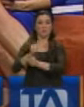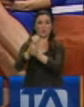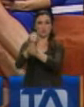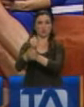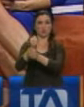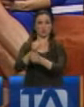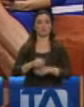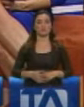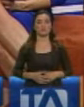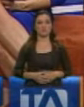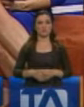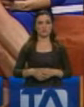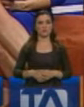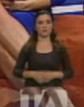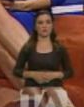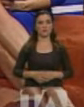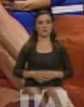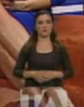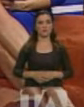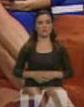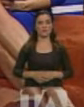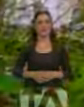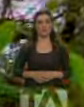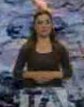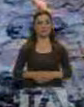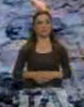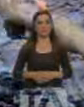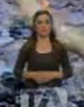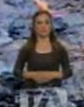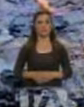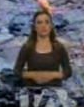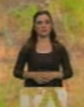a la pobreza y a la contaminación.